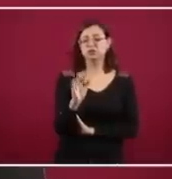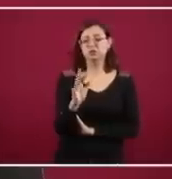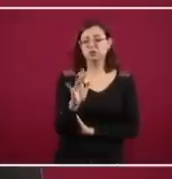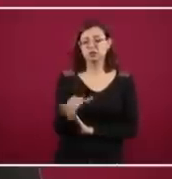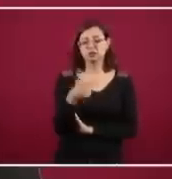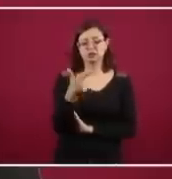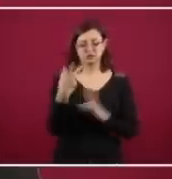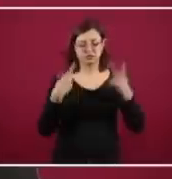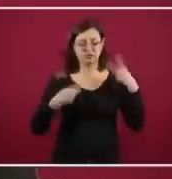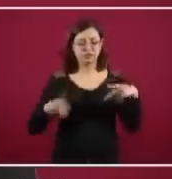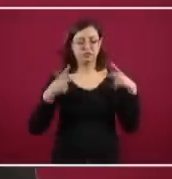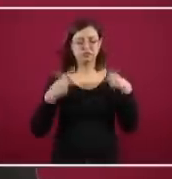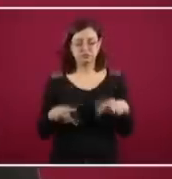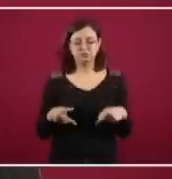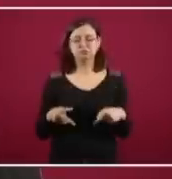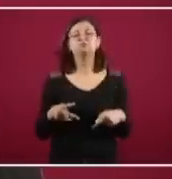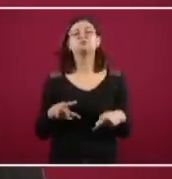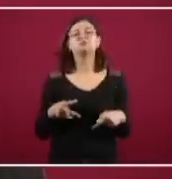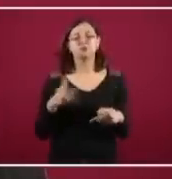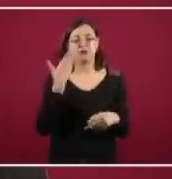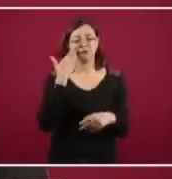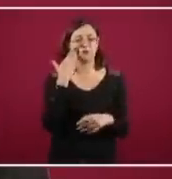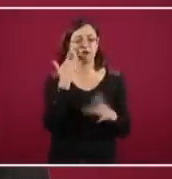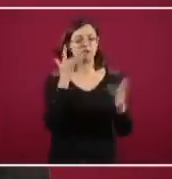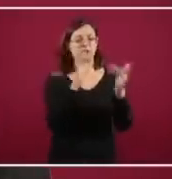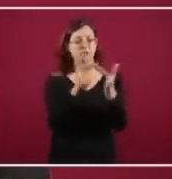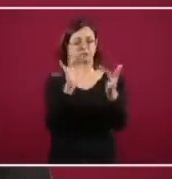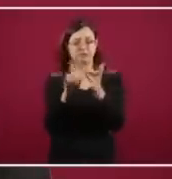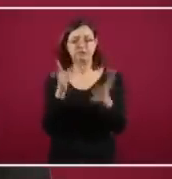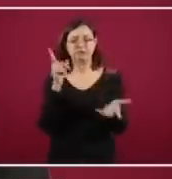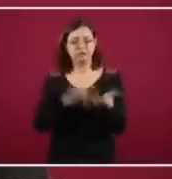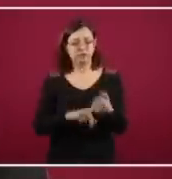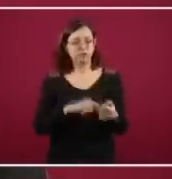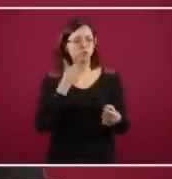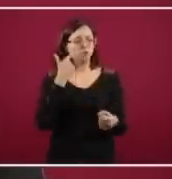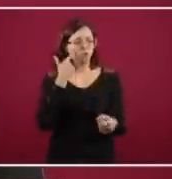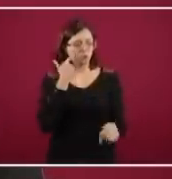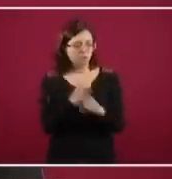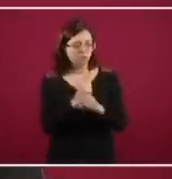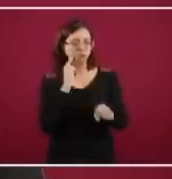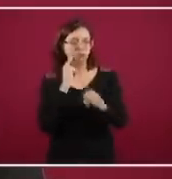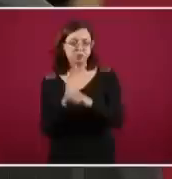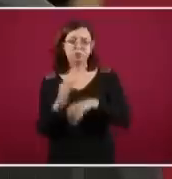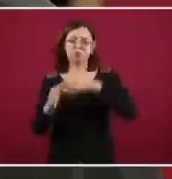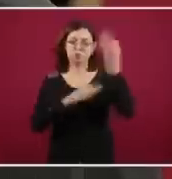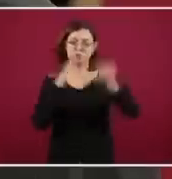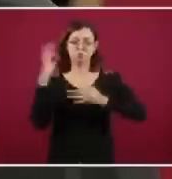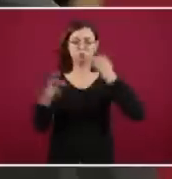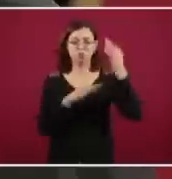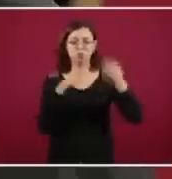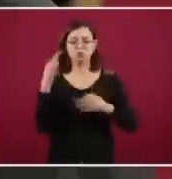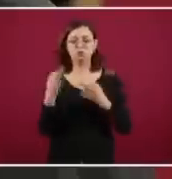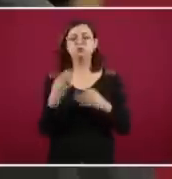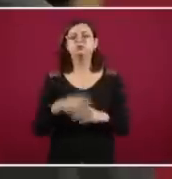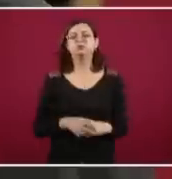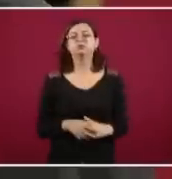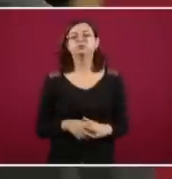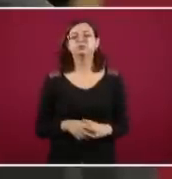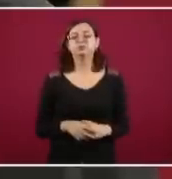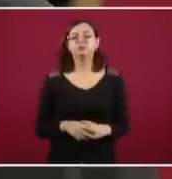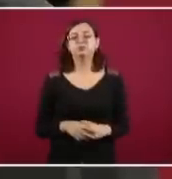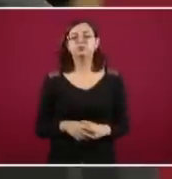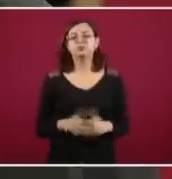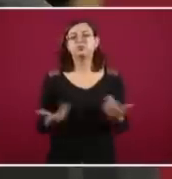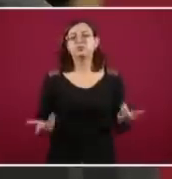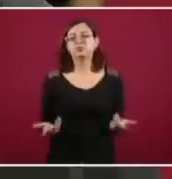7,250,357 personas tuvieron contacto con algún contenido de esta promoción. El promedio de veces que